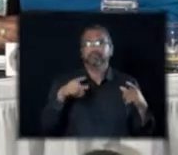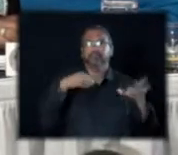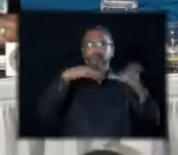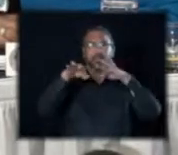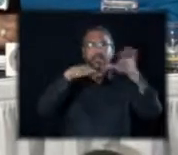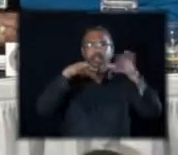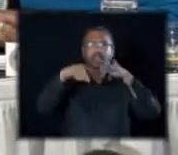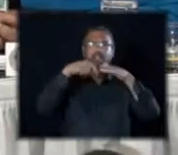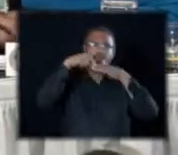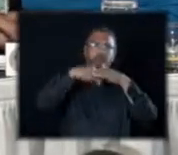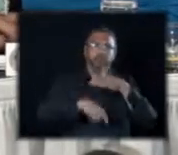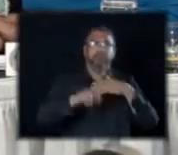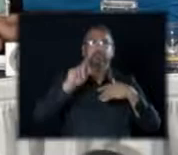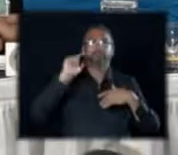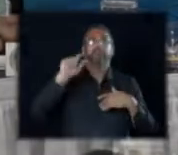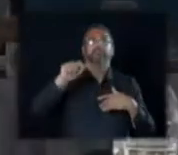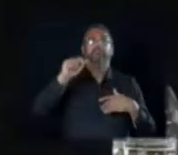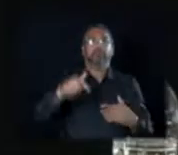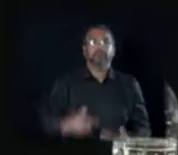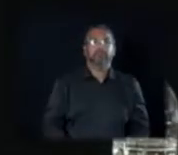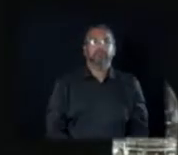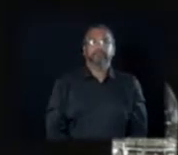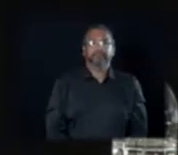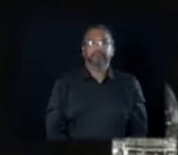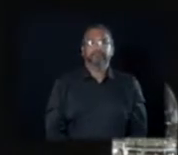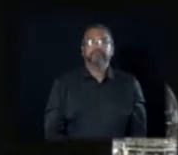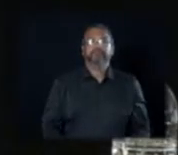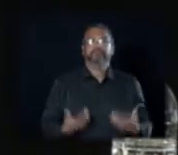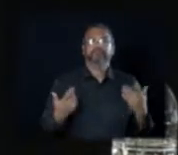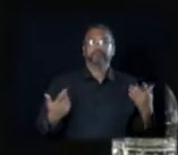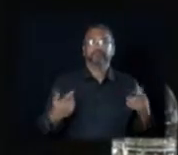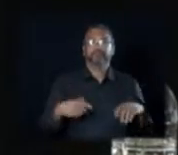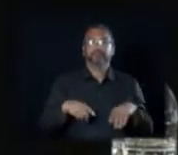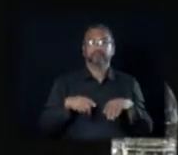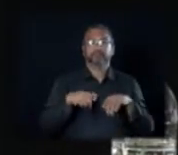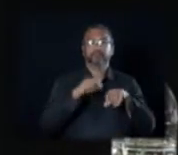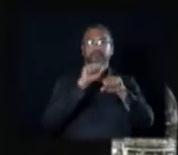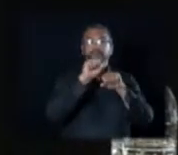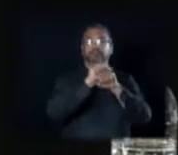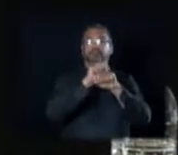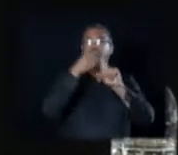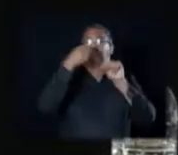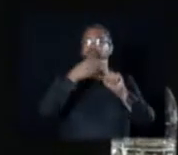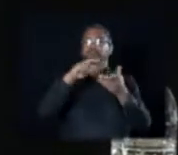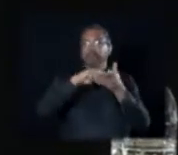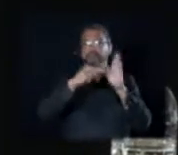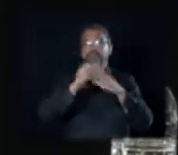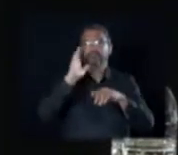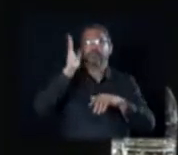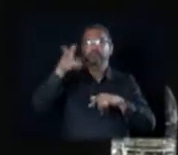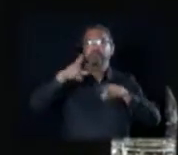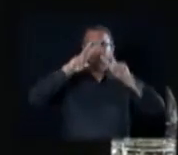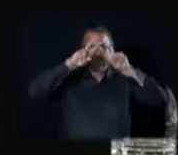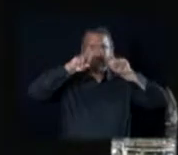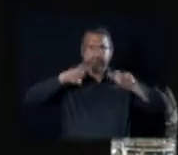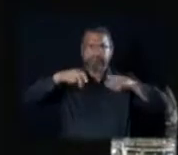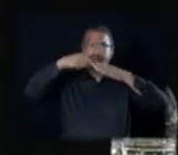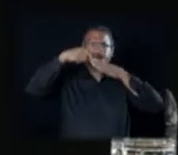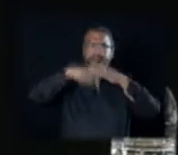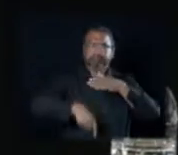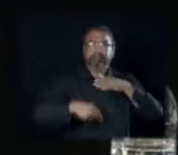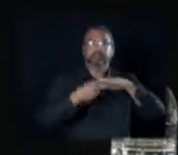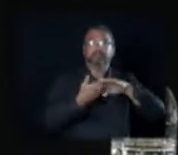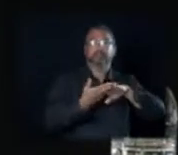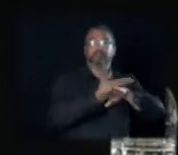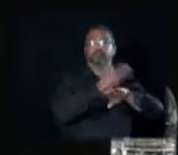prácticas que vamos a estar explorando según trabajemos en estos asuntos. Una de las maneras que vamos a hacer es con la ayuda del análisis fiscal de